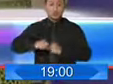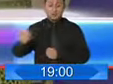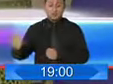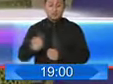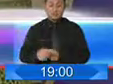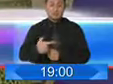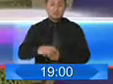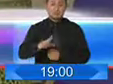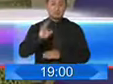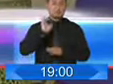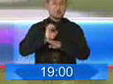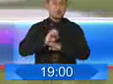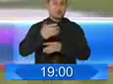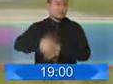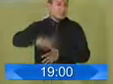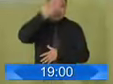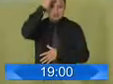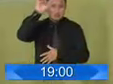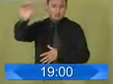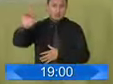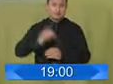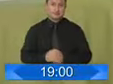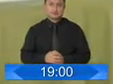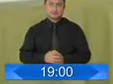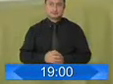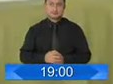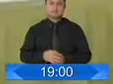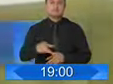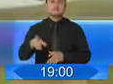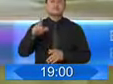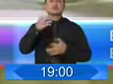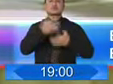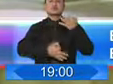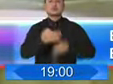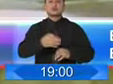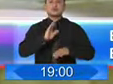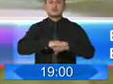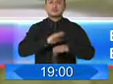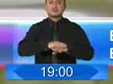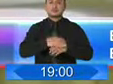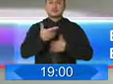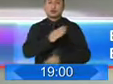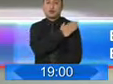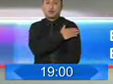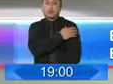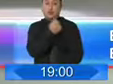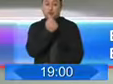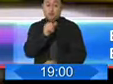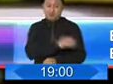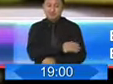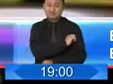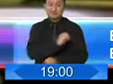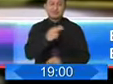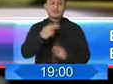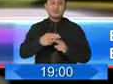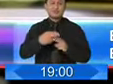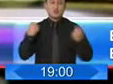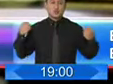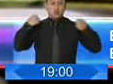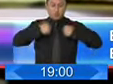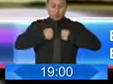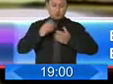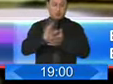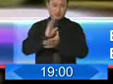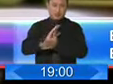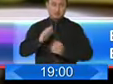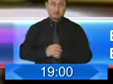país en el momento que él lo decida. Se refiere a los juicios por cohecho y peculado, más conocido como mochila escolar. Vamos de hecho a tener una reunión